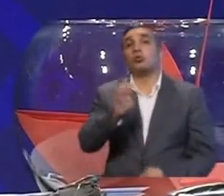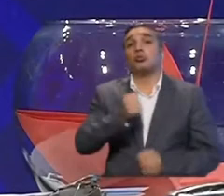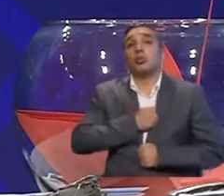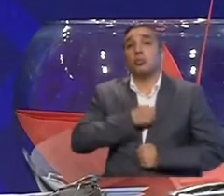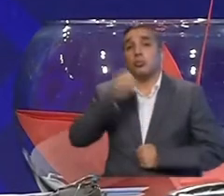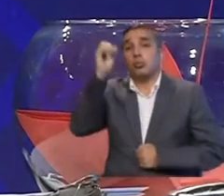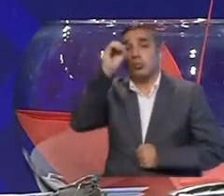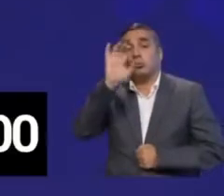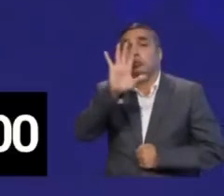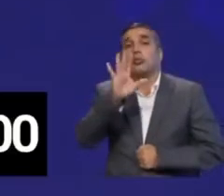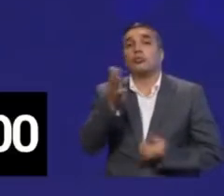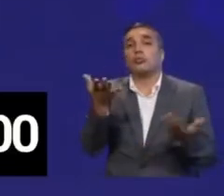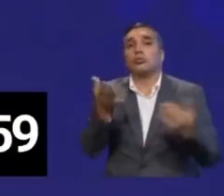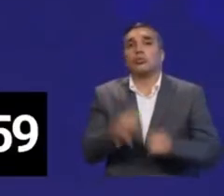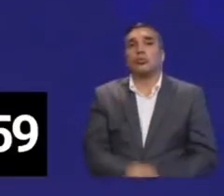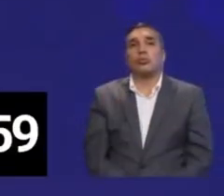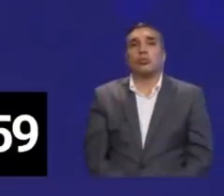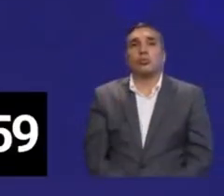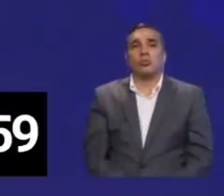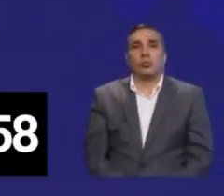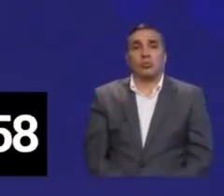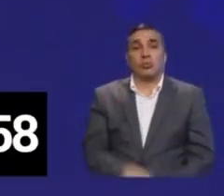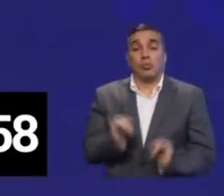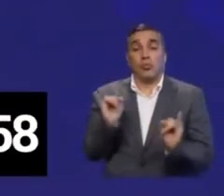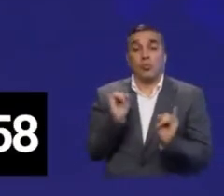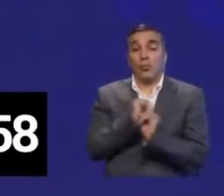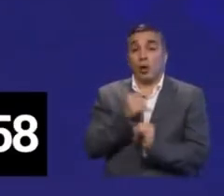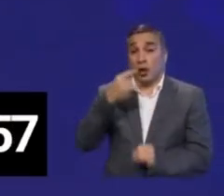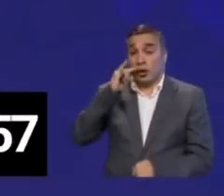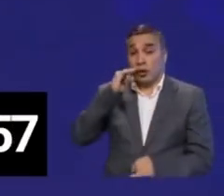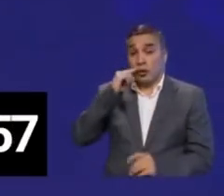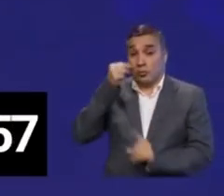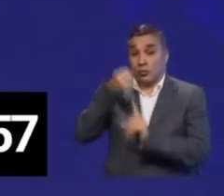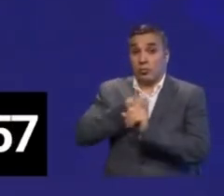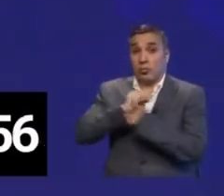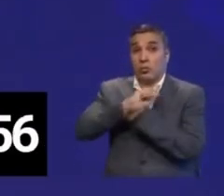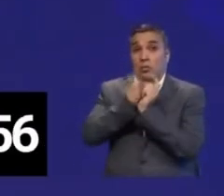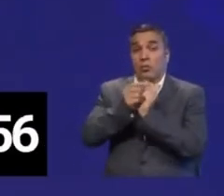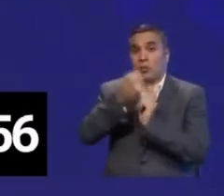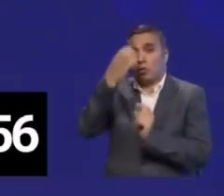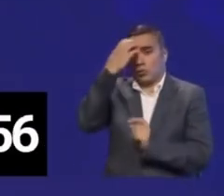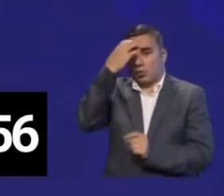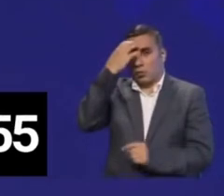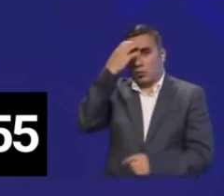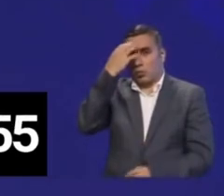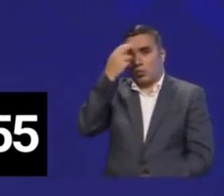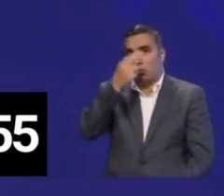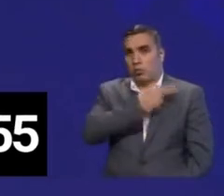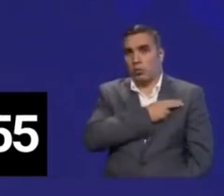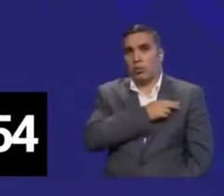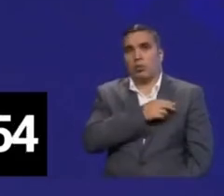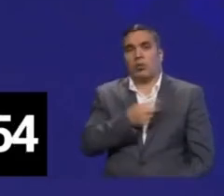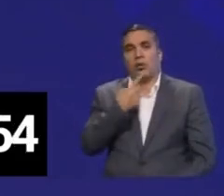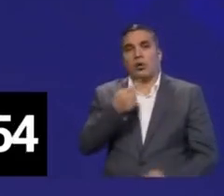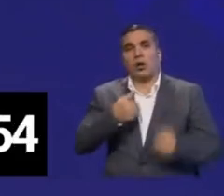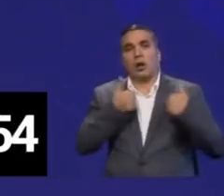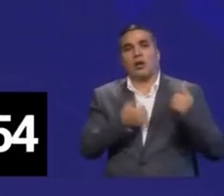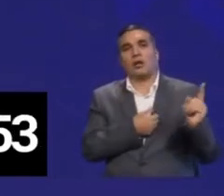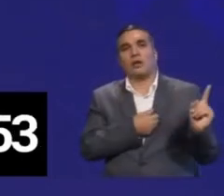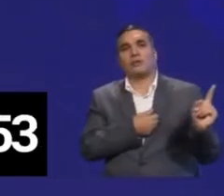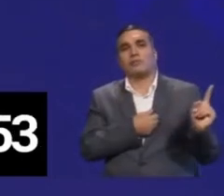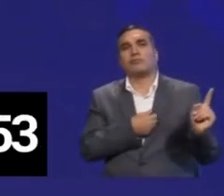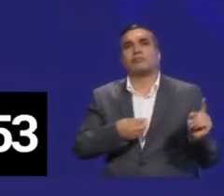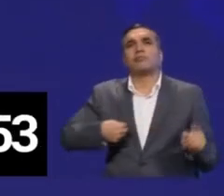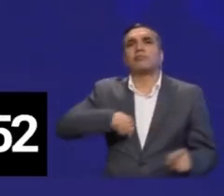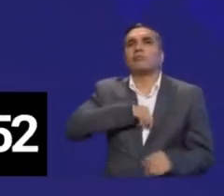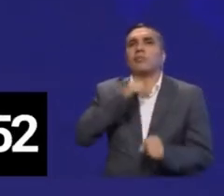minuto. La desnutrición infantil no se combate cambiando la ley de educación superior, como dijo hace un momento un candidato. Nosotros